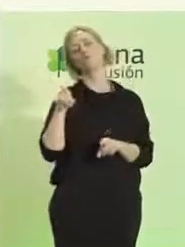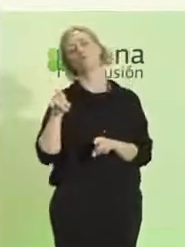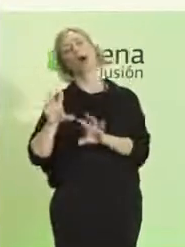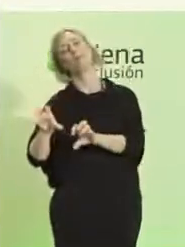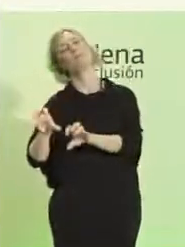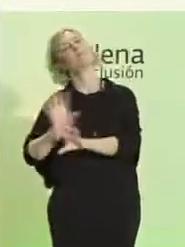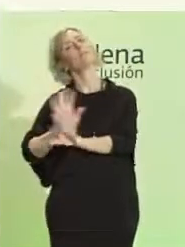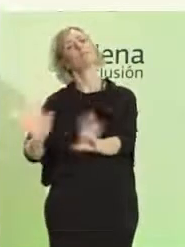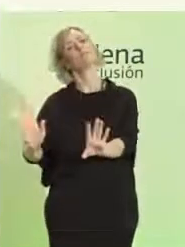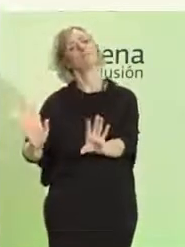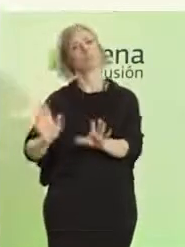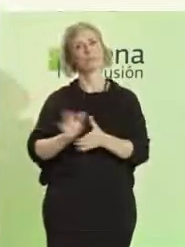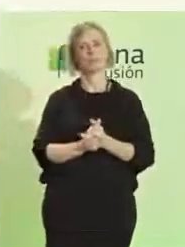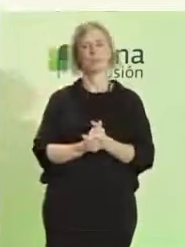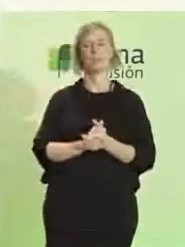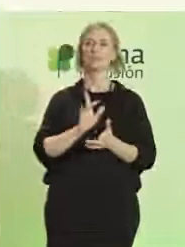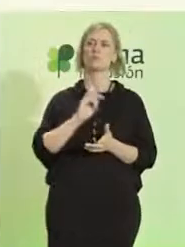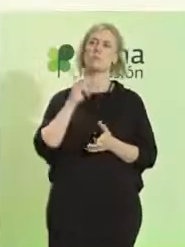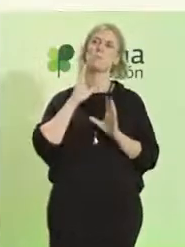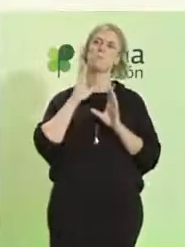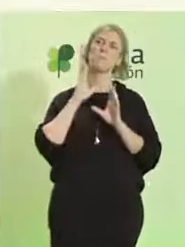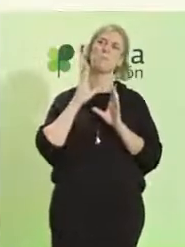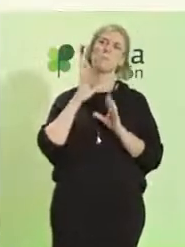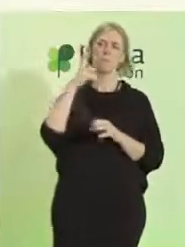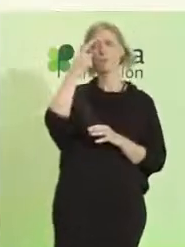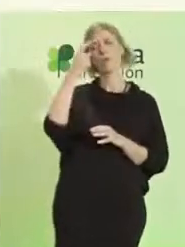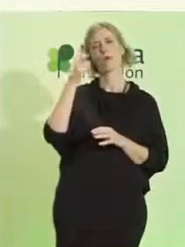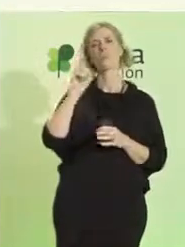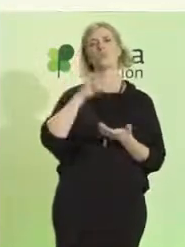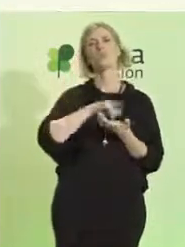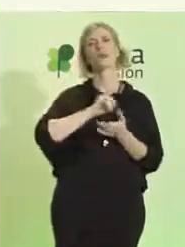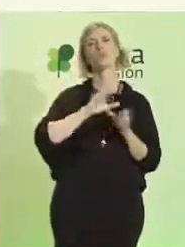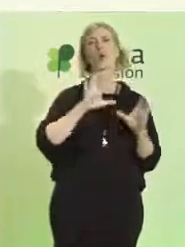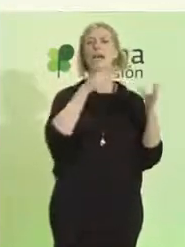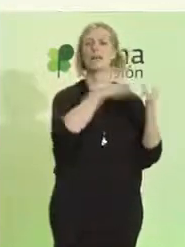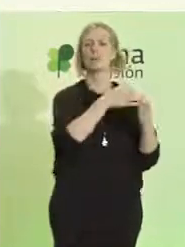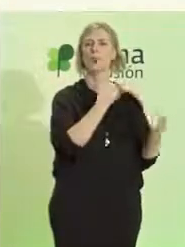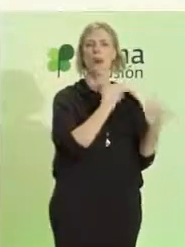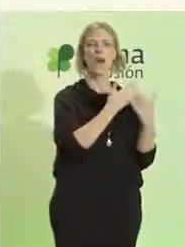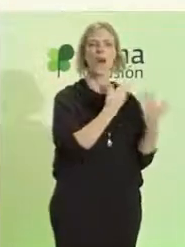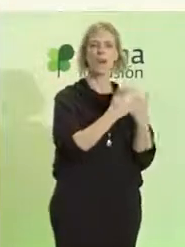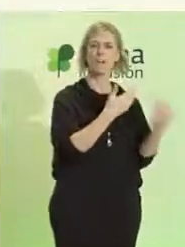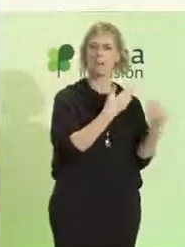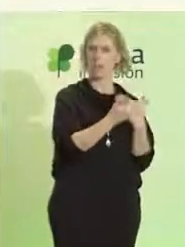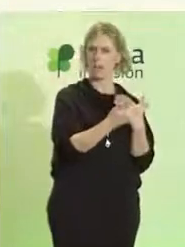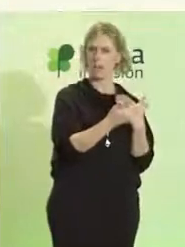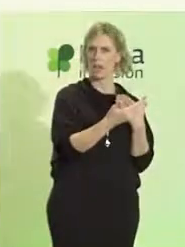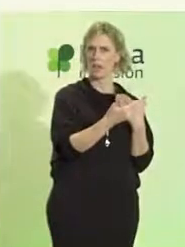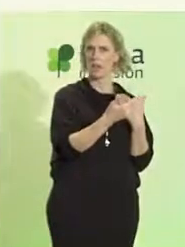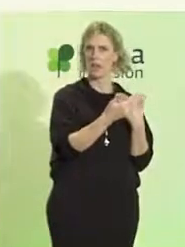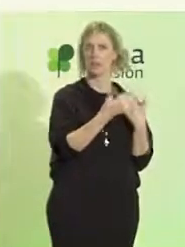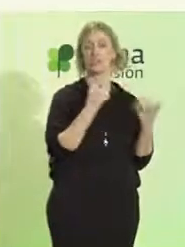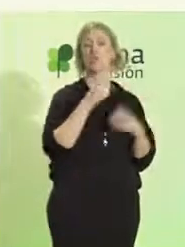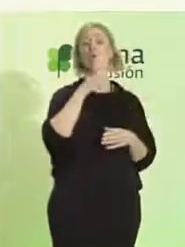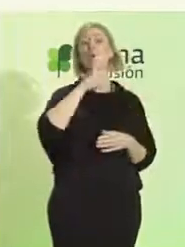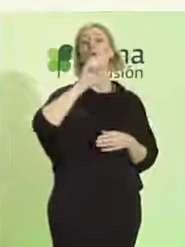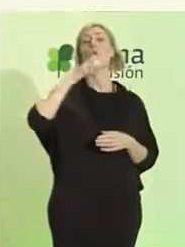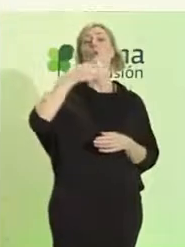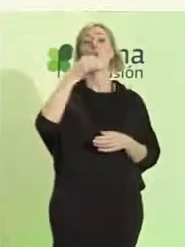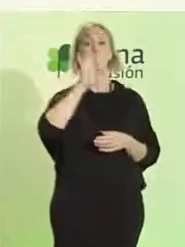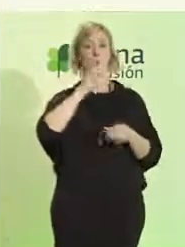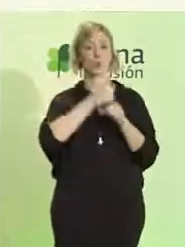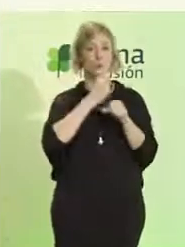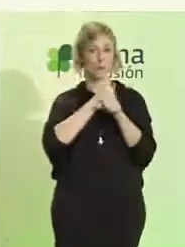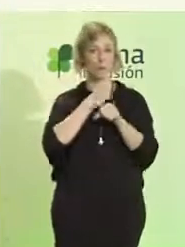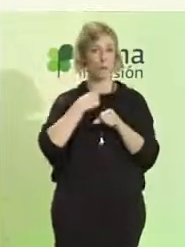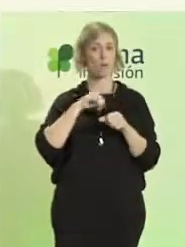Amalia, con todo el equipo, en realidad, yo dije lo primero, yo es cierto que no soy, aunque trabajamos en Cubo, en programas de arte e inclusión,